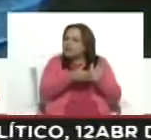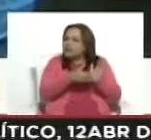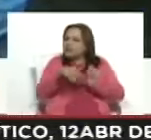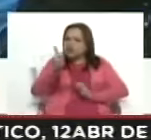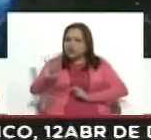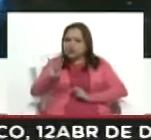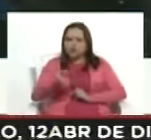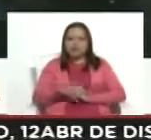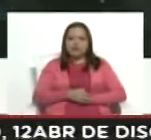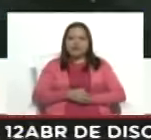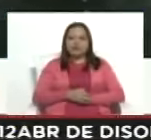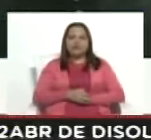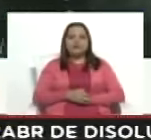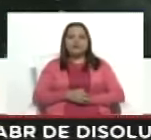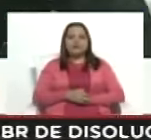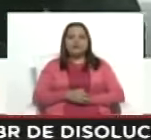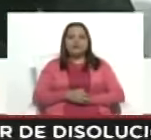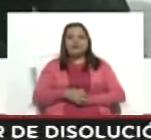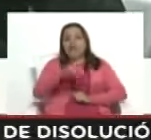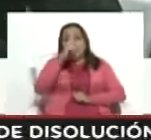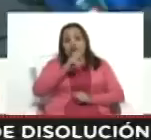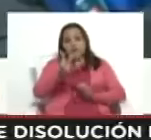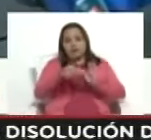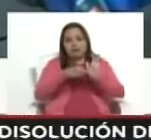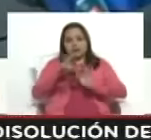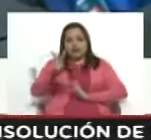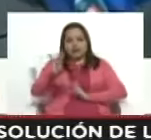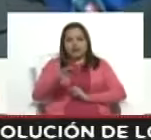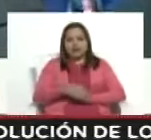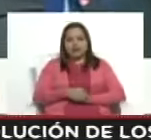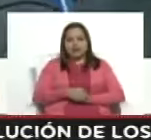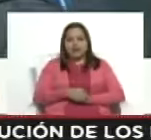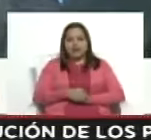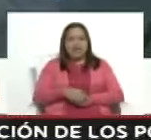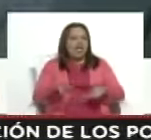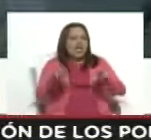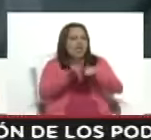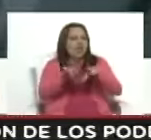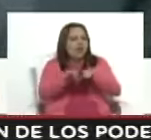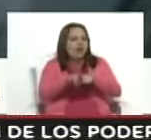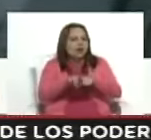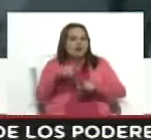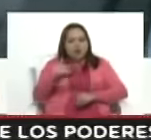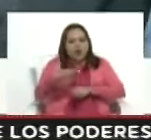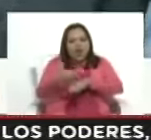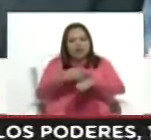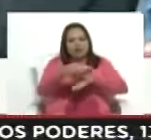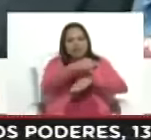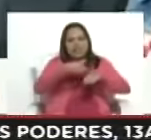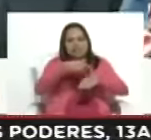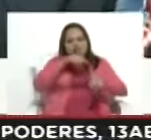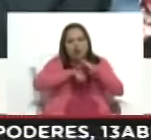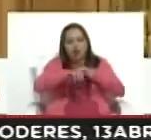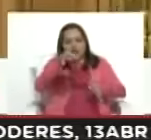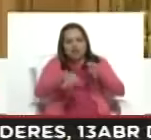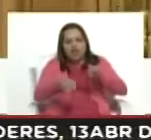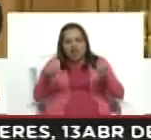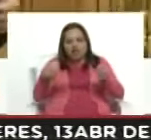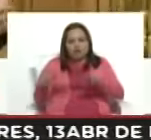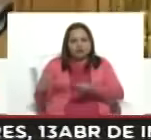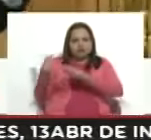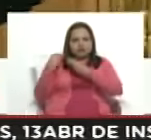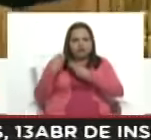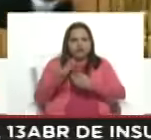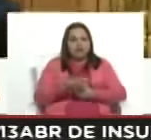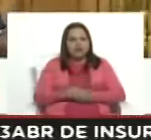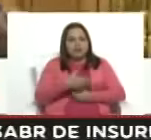2002. Del año 2002. Igual, ¿sabe cómo me nombró? Ya yo era ministro de Interior y Justicia. ¿Sabe cómo me nombró el comandante? Me